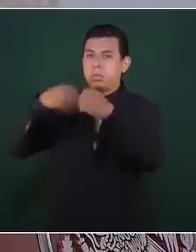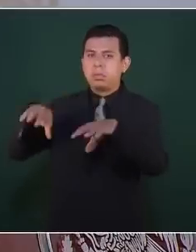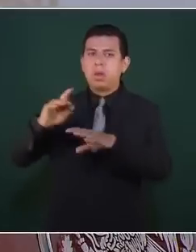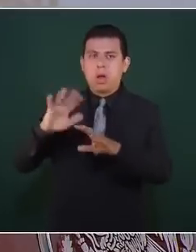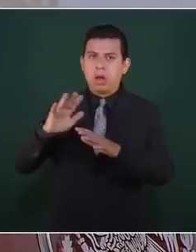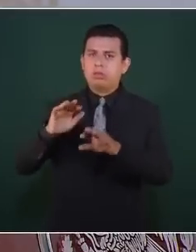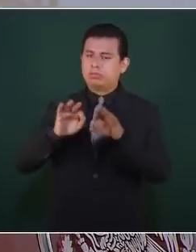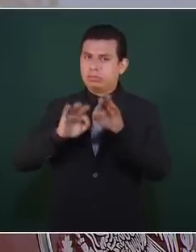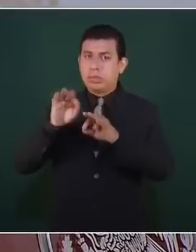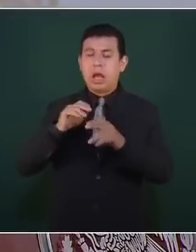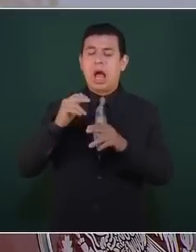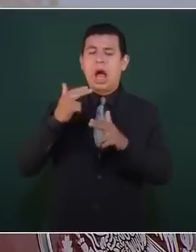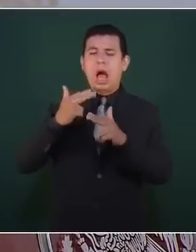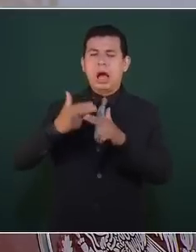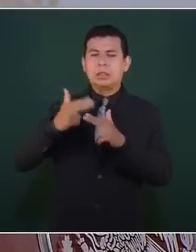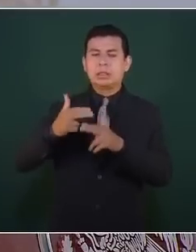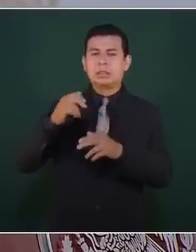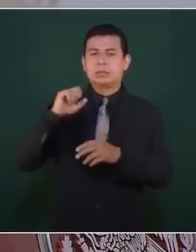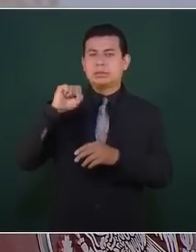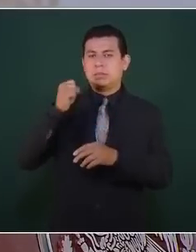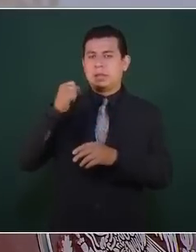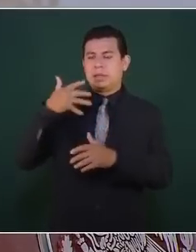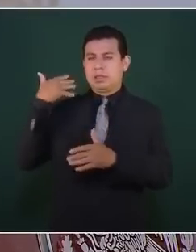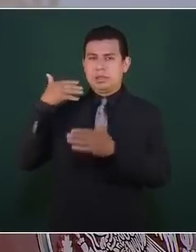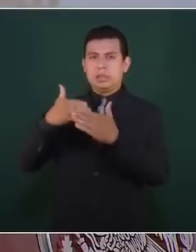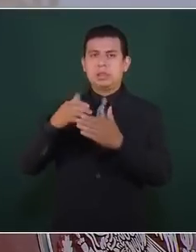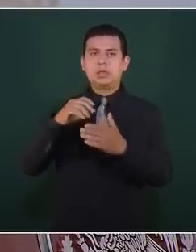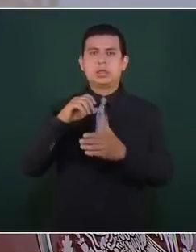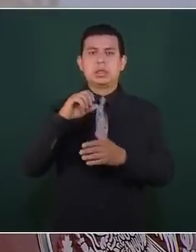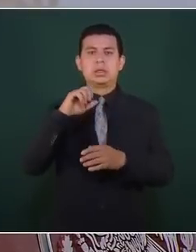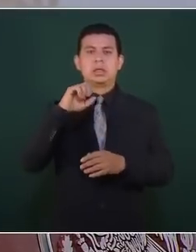con corte el 15 de septiembre, en